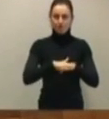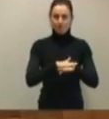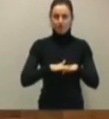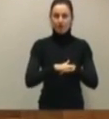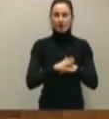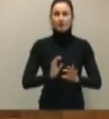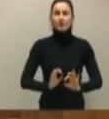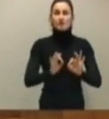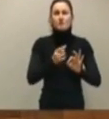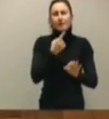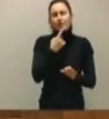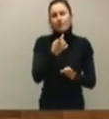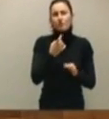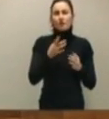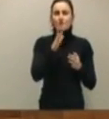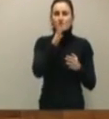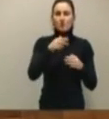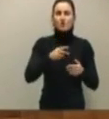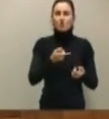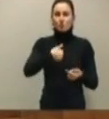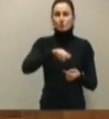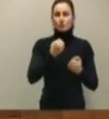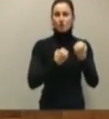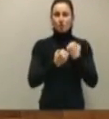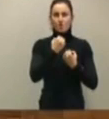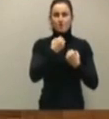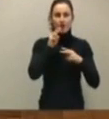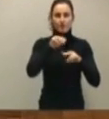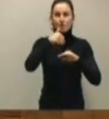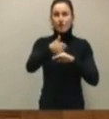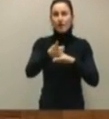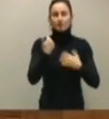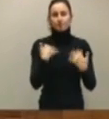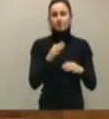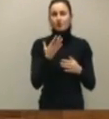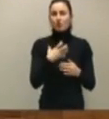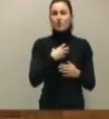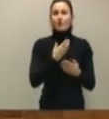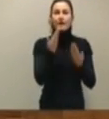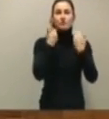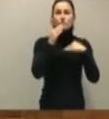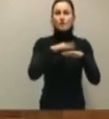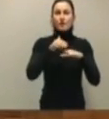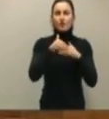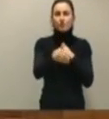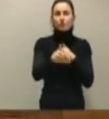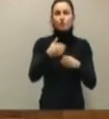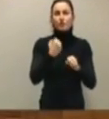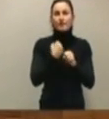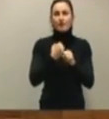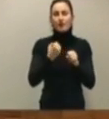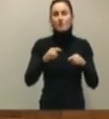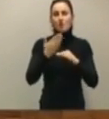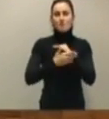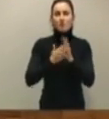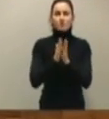la especial complejidad de nuestro escenario político y económico no debiera ser excusa para, en el futuro, trabajar con plazos más amplios